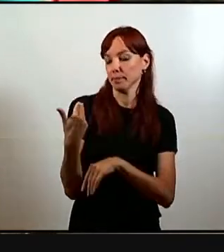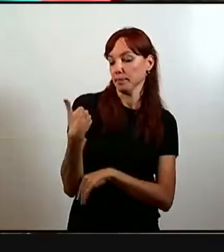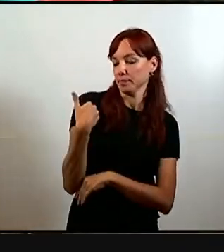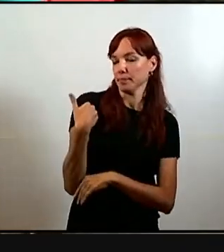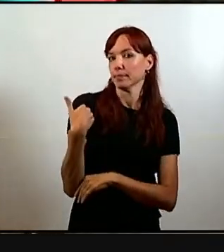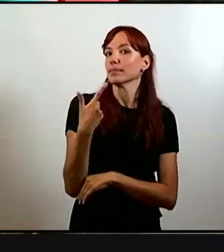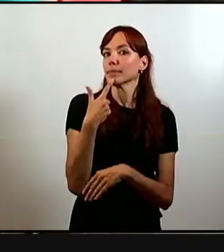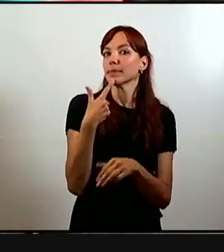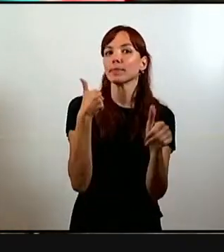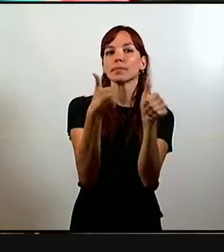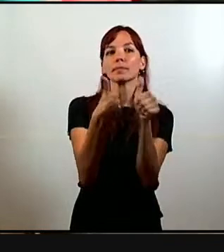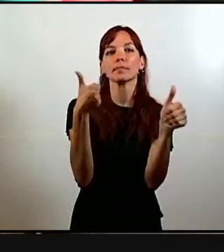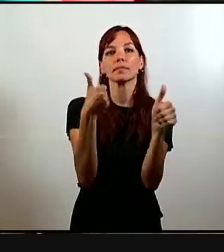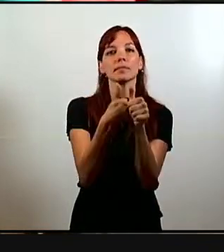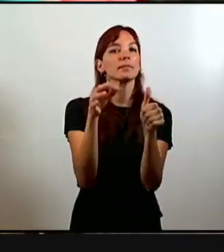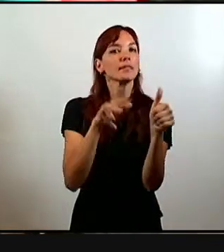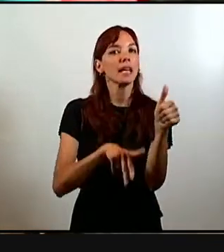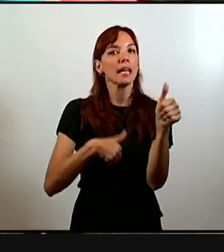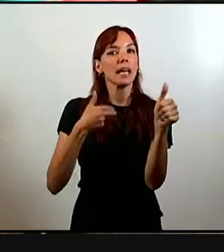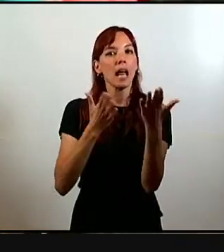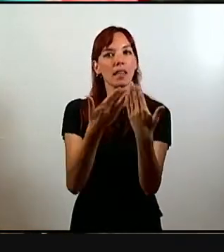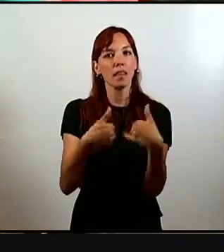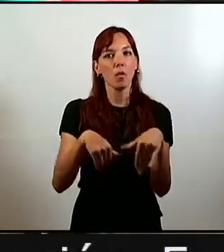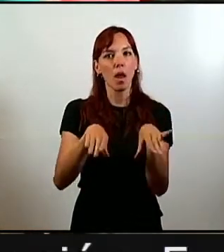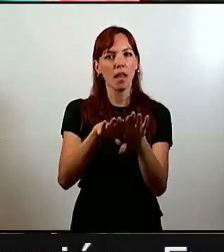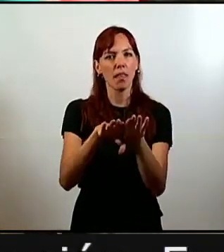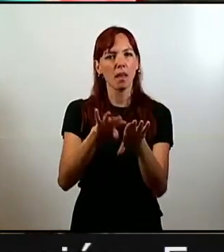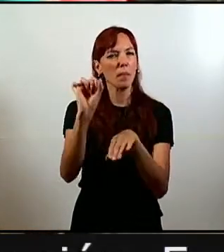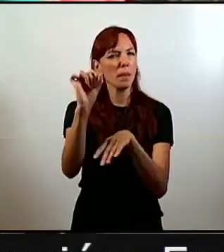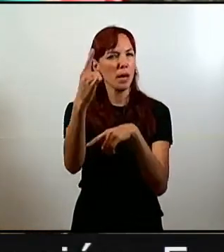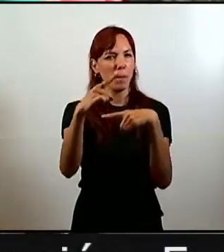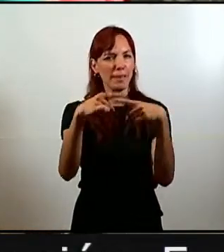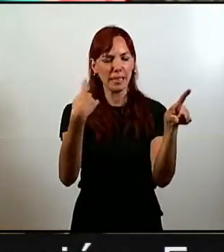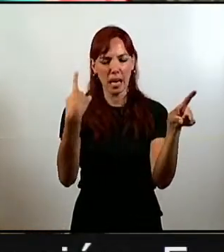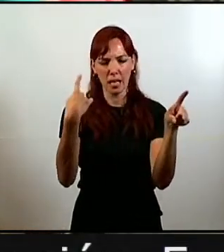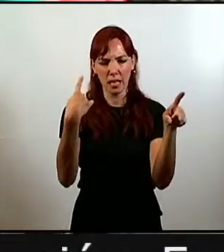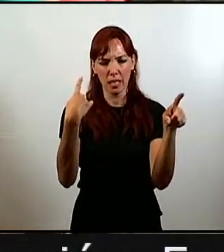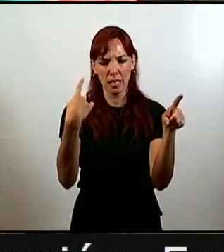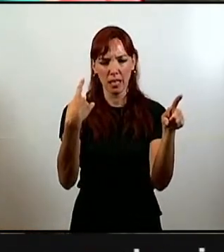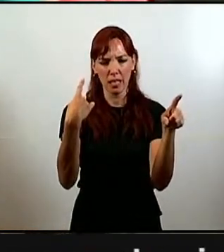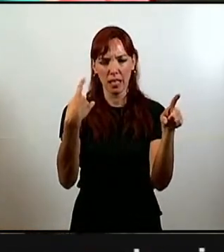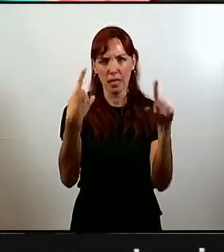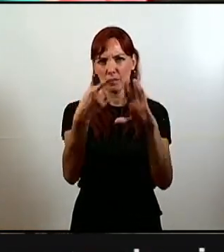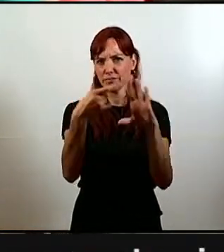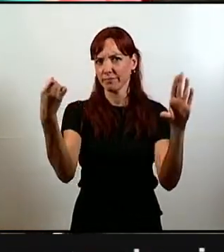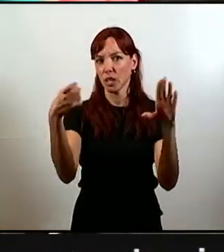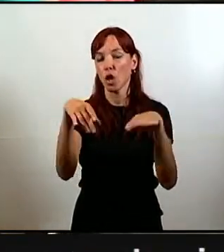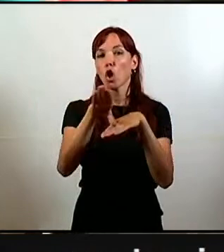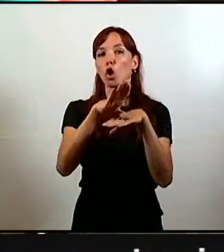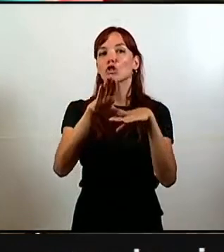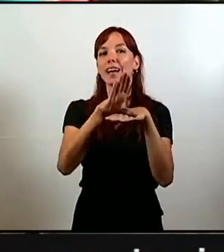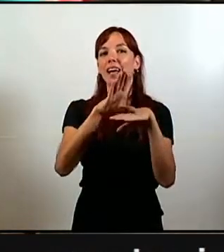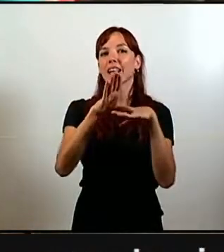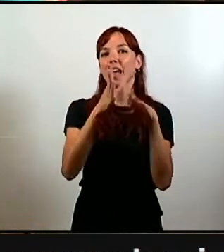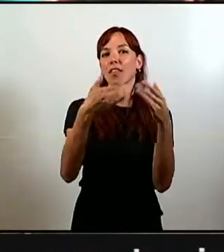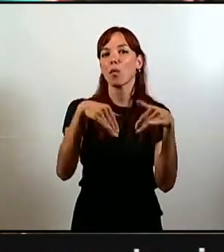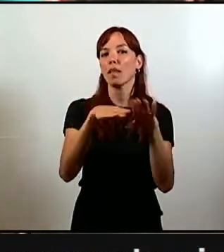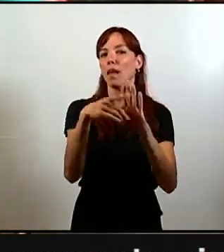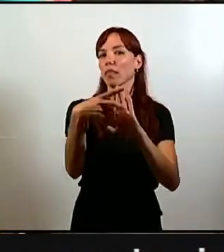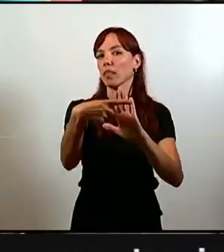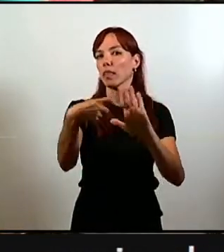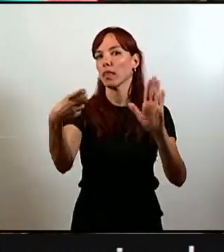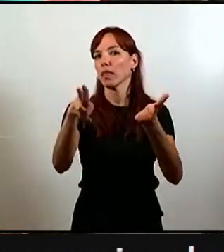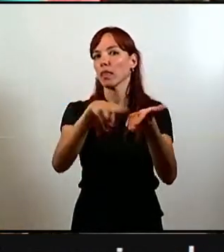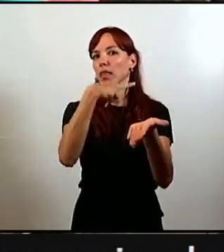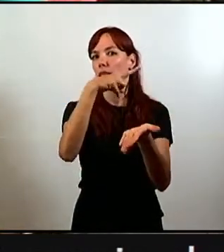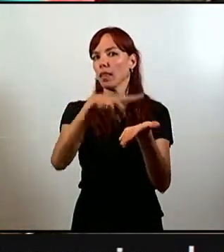la secretaria general de Igualdad. Primero se mandó el mensaje, porque fue un mensaje que se eliminaba la Consejería de Igualdad, que eso es lo que ha...